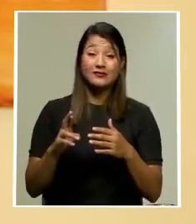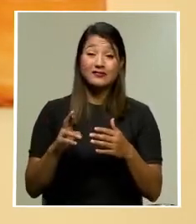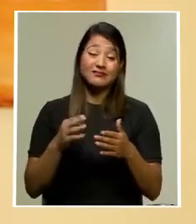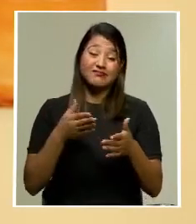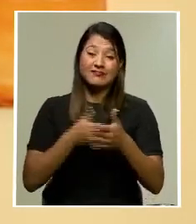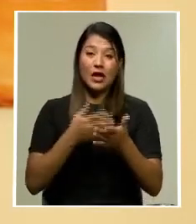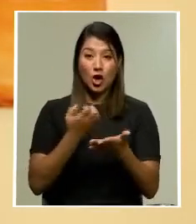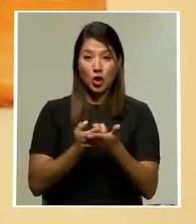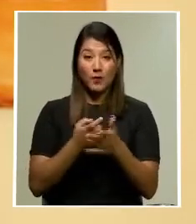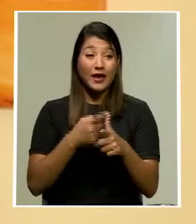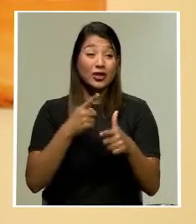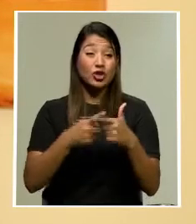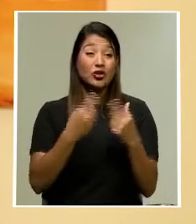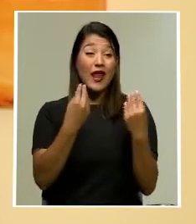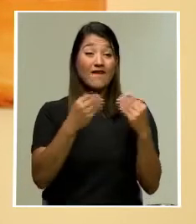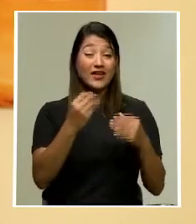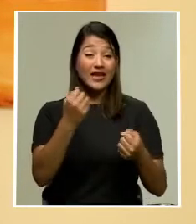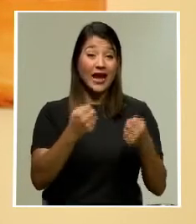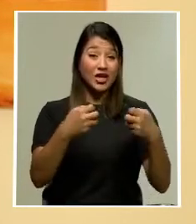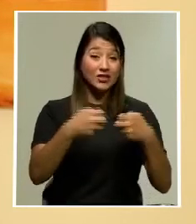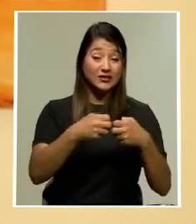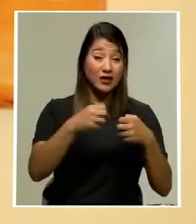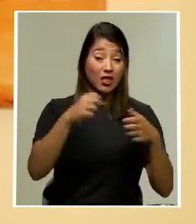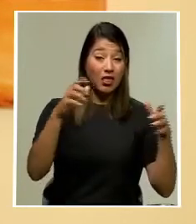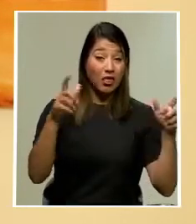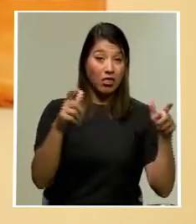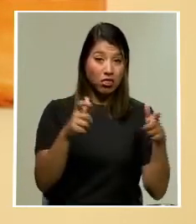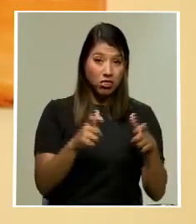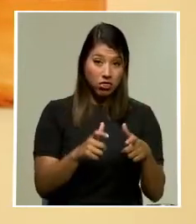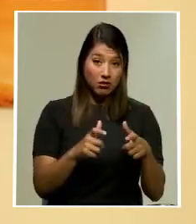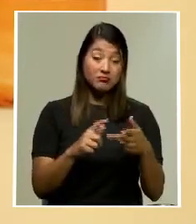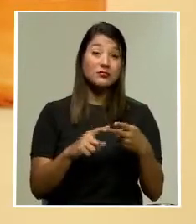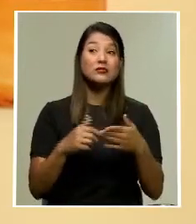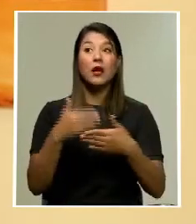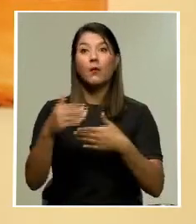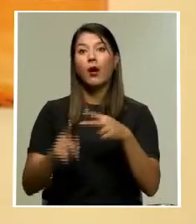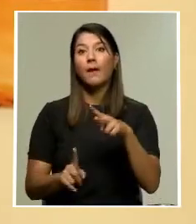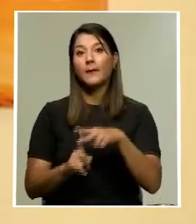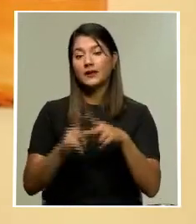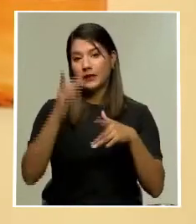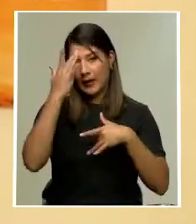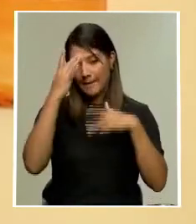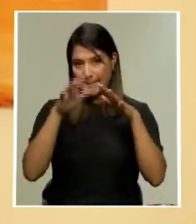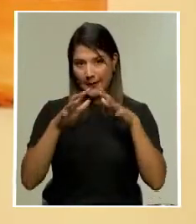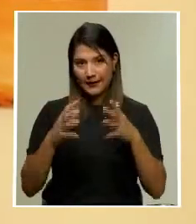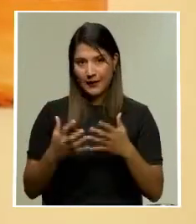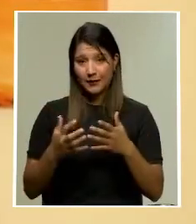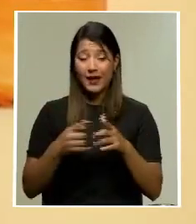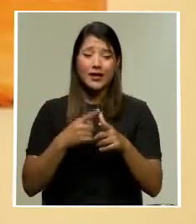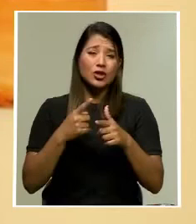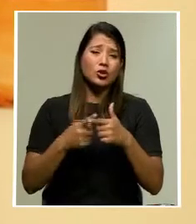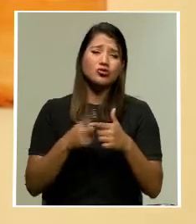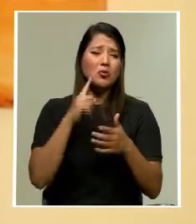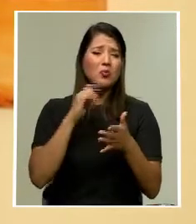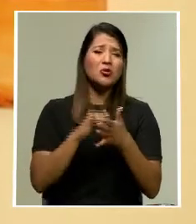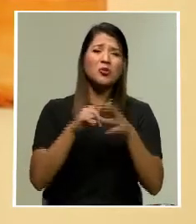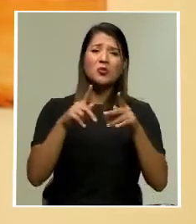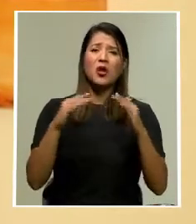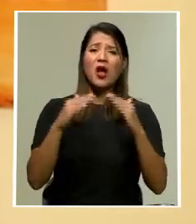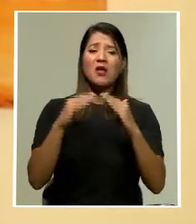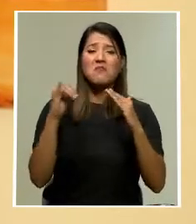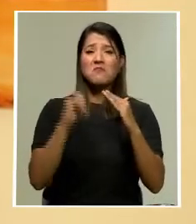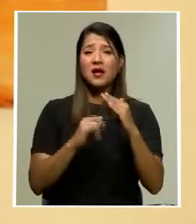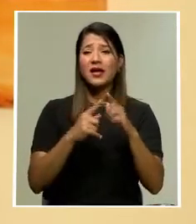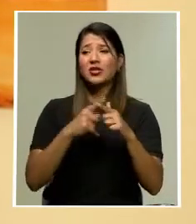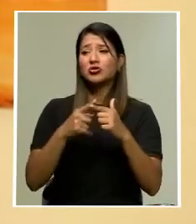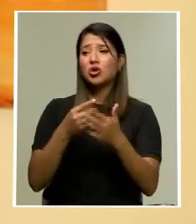en general, y posterior a eso tuvimos la situación mundial de la pandemia. Ambas cosas han hecho que la gente se quede en las casas, que haya menos compra